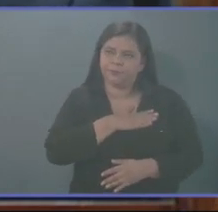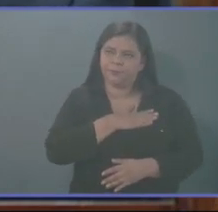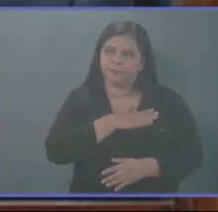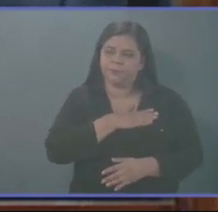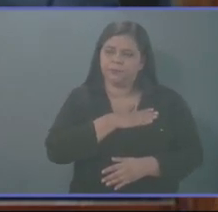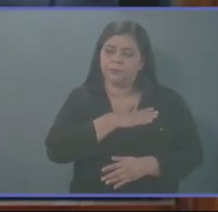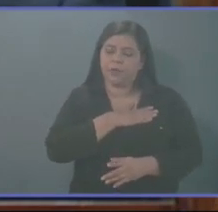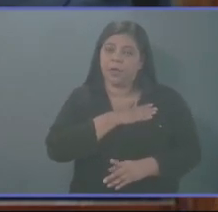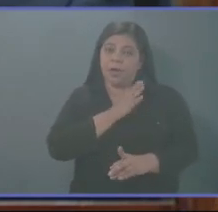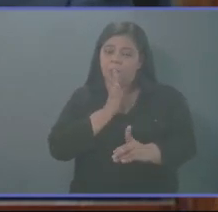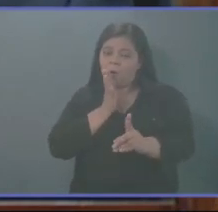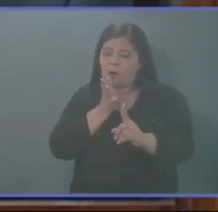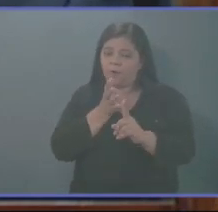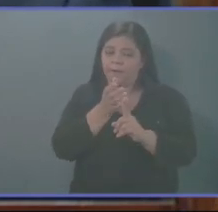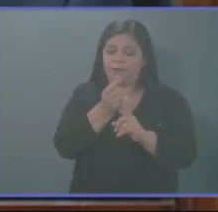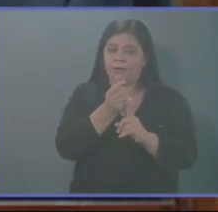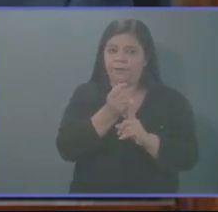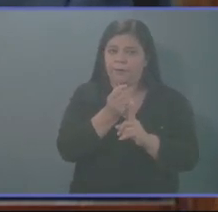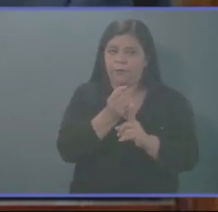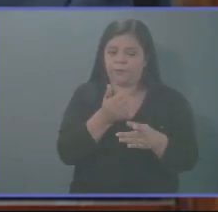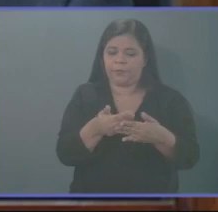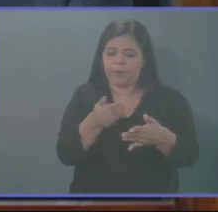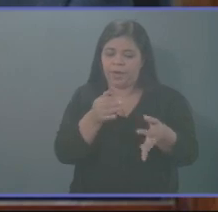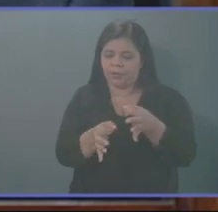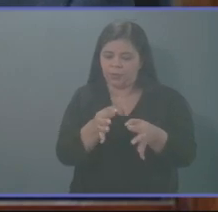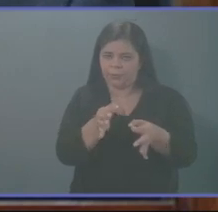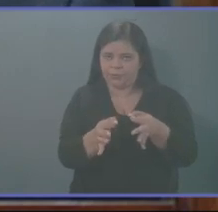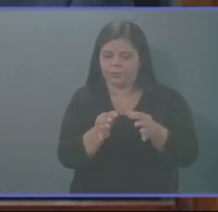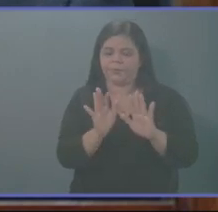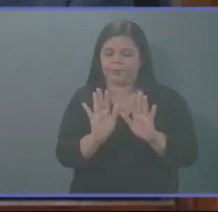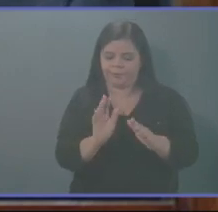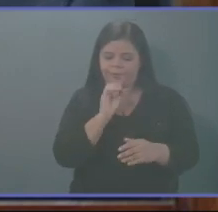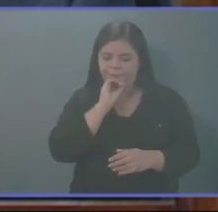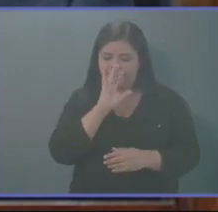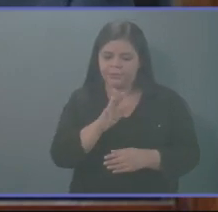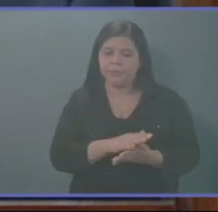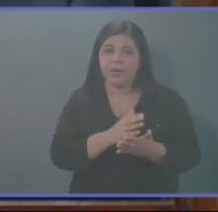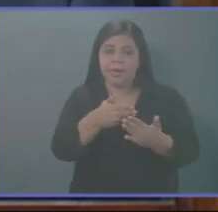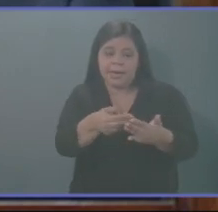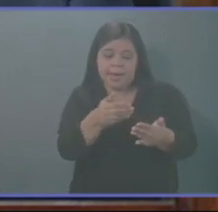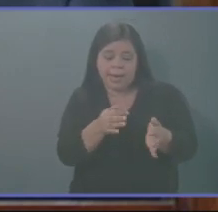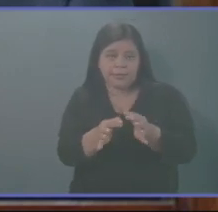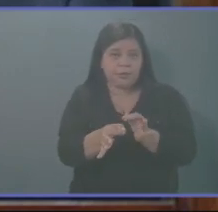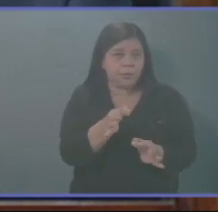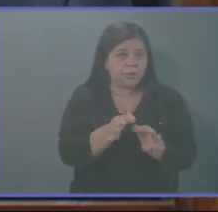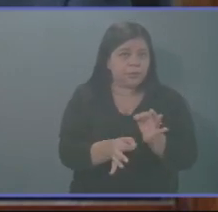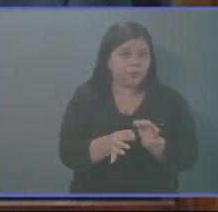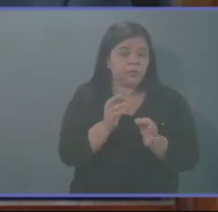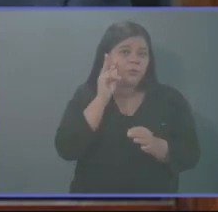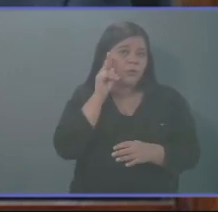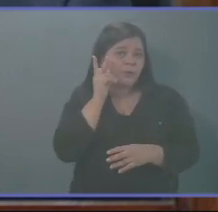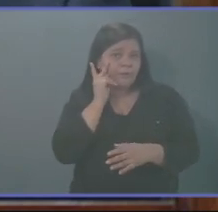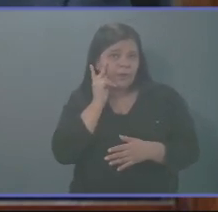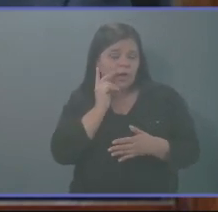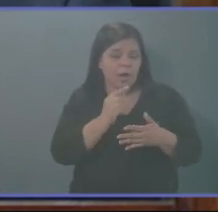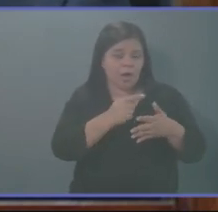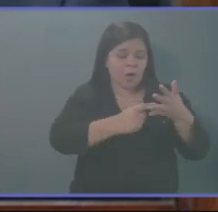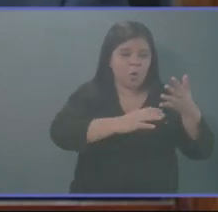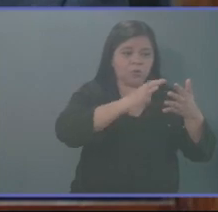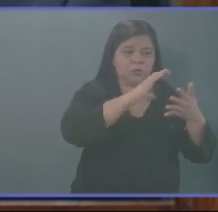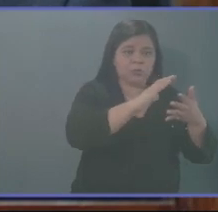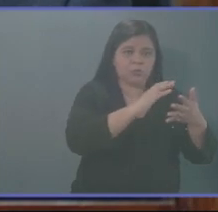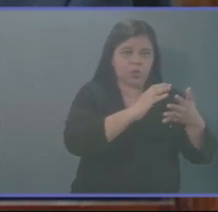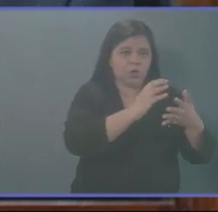el objeto y finalidad del antejuicio? En ese sentido, el antejuicio es la garantía constitucional otorgada a